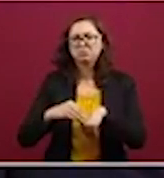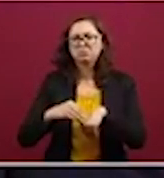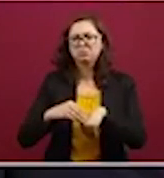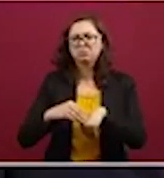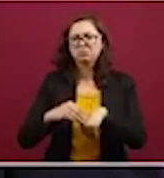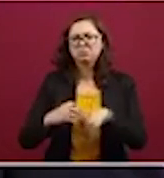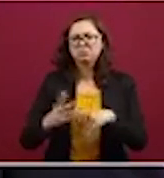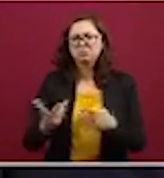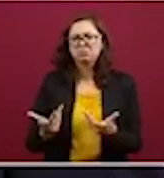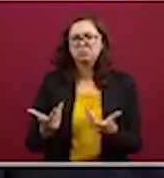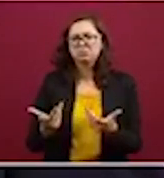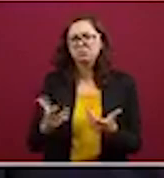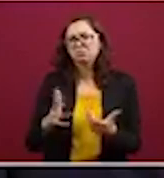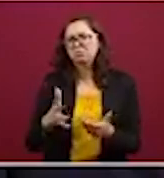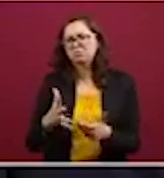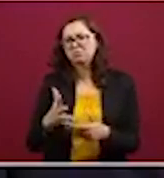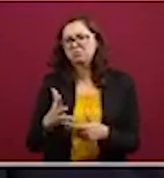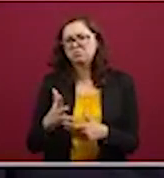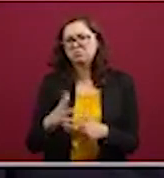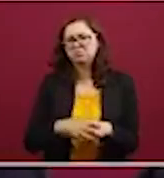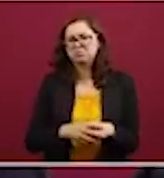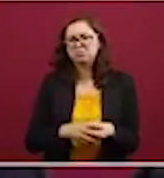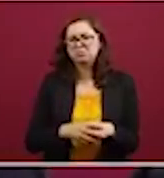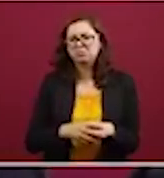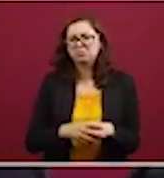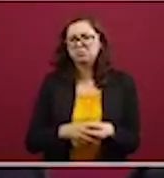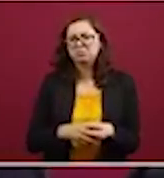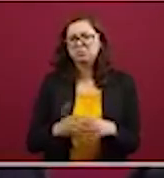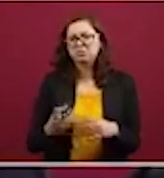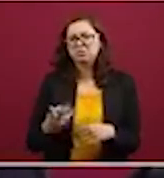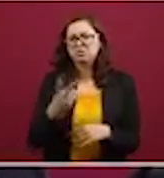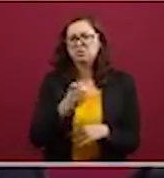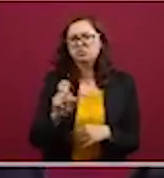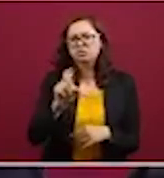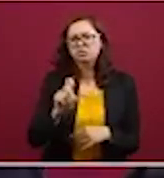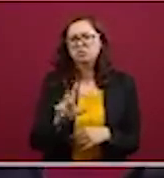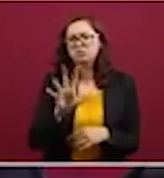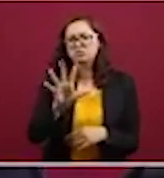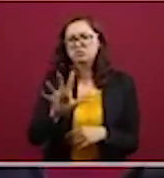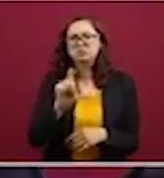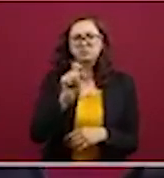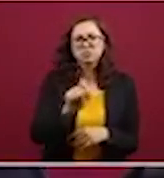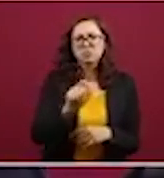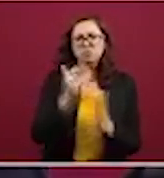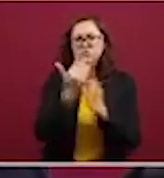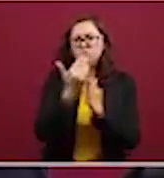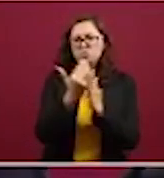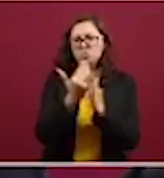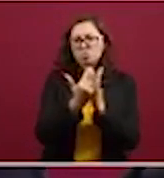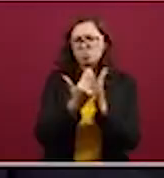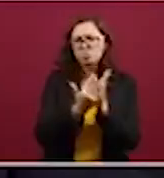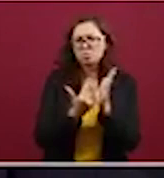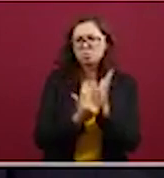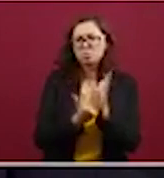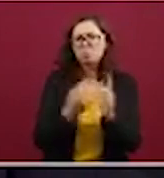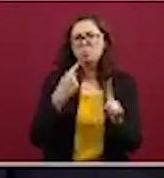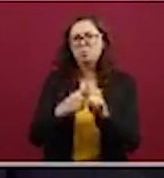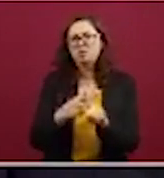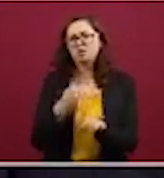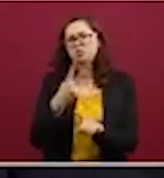el caso de estas líneas está en vigor más 235 puntos base es decir libor más dos puntos